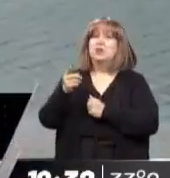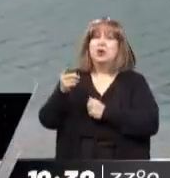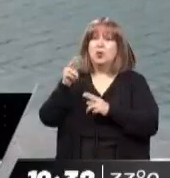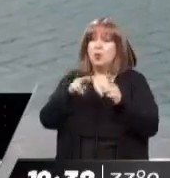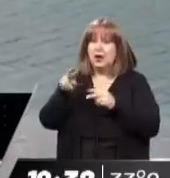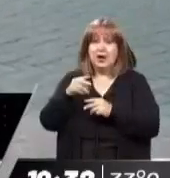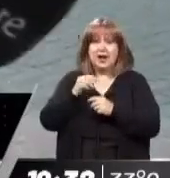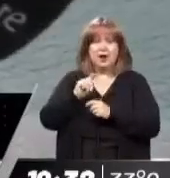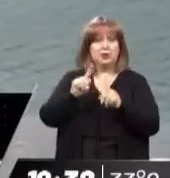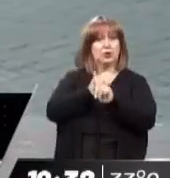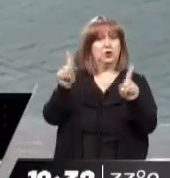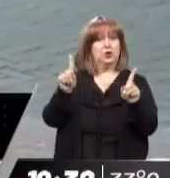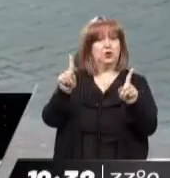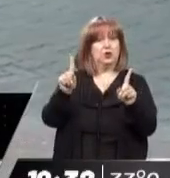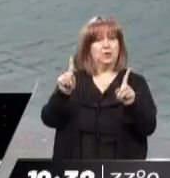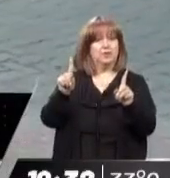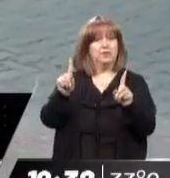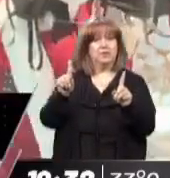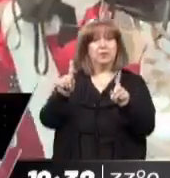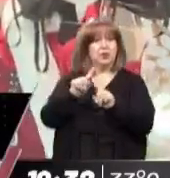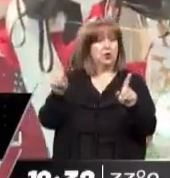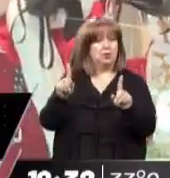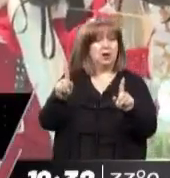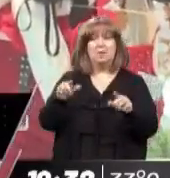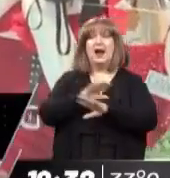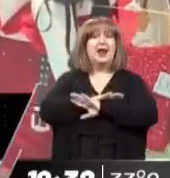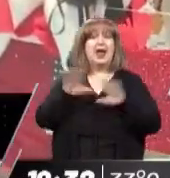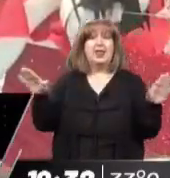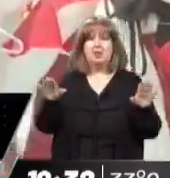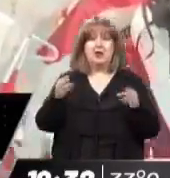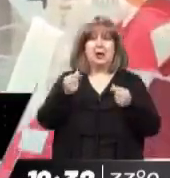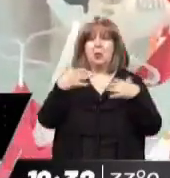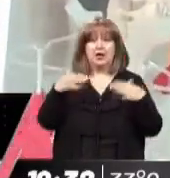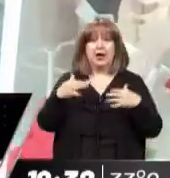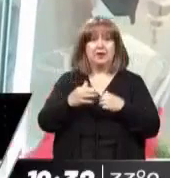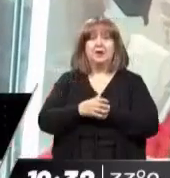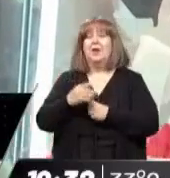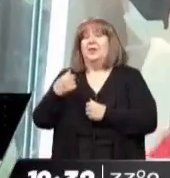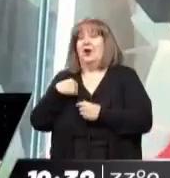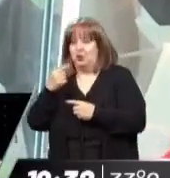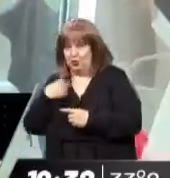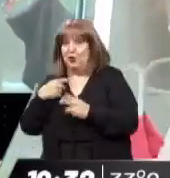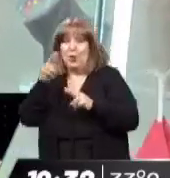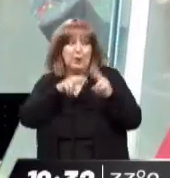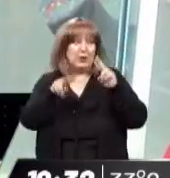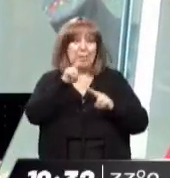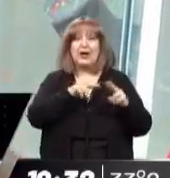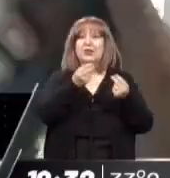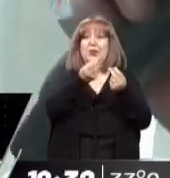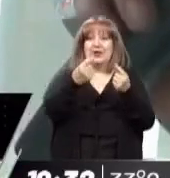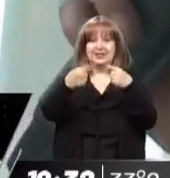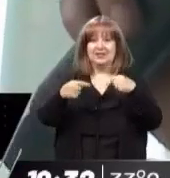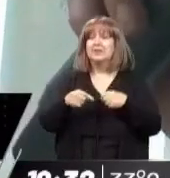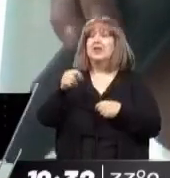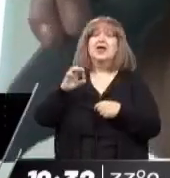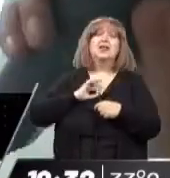Para nadie. ¿Por qué? Contame. Está todo muy caro. Está muy caro todo, pero andamos en eso. Estamos recorriendo, estamos mirando precios. ¿Y